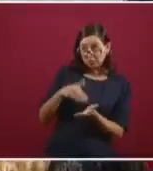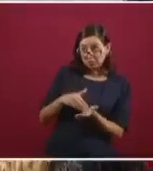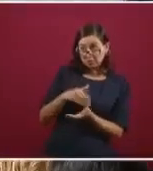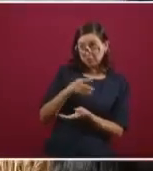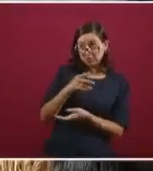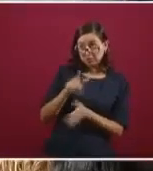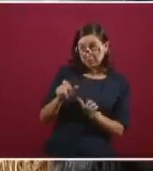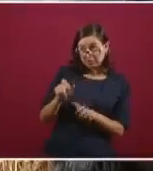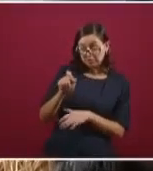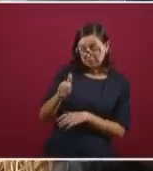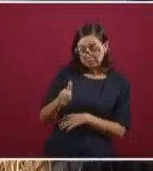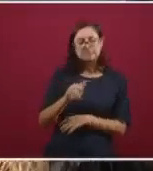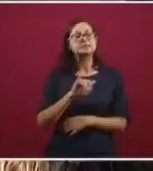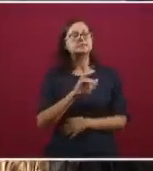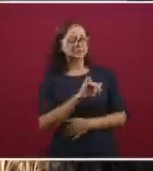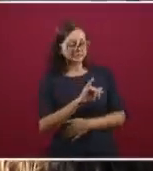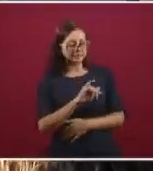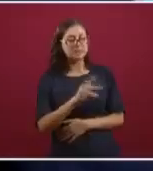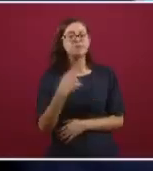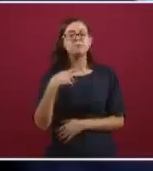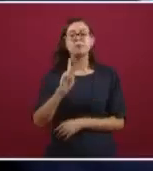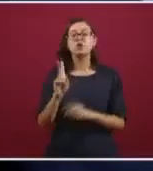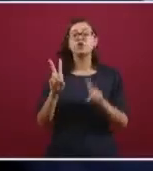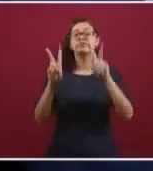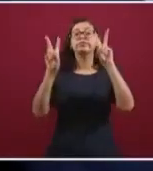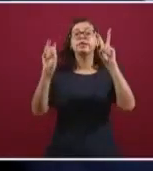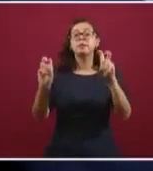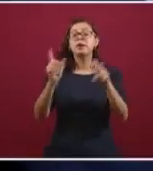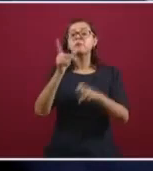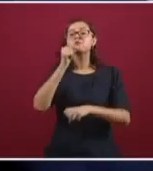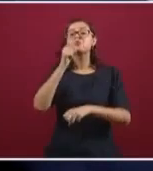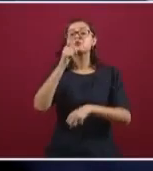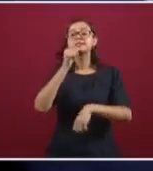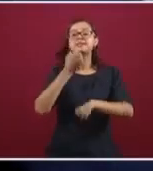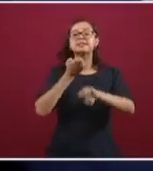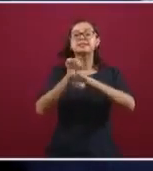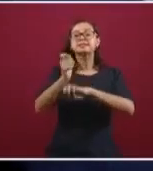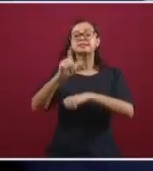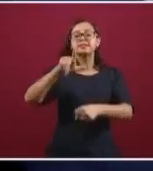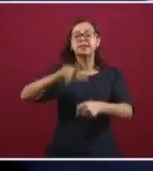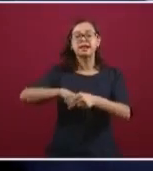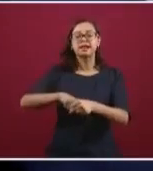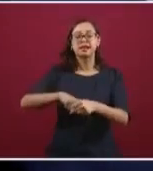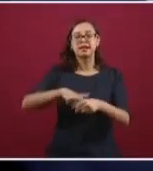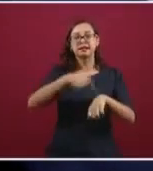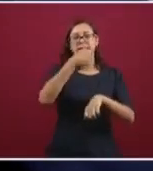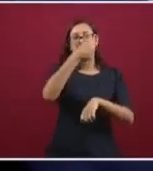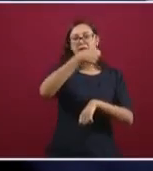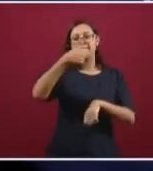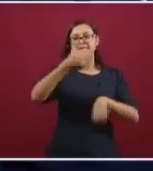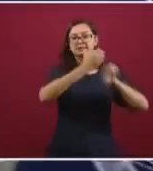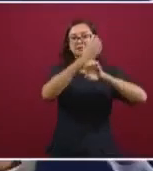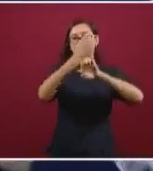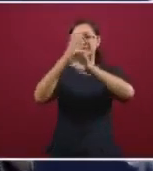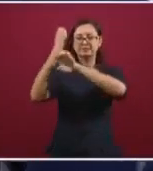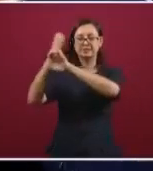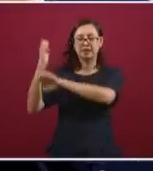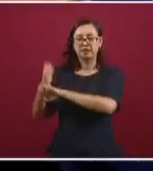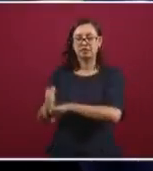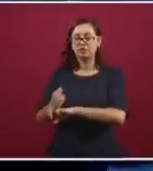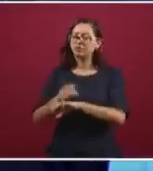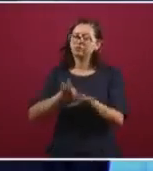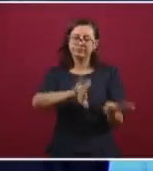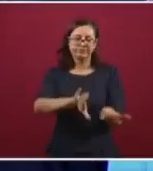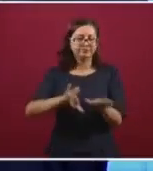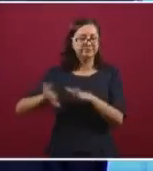Pero estamos hablando de la policía estatal, de las policías estatales. ¿Sí? En el caso de la